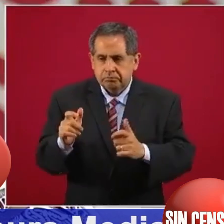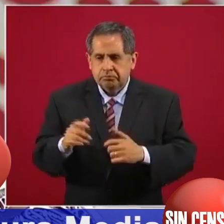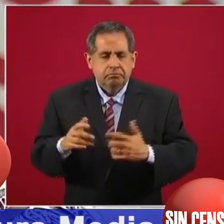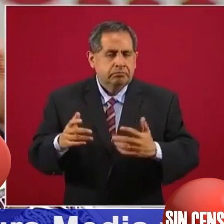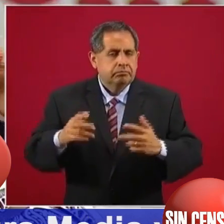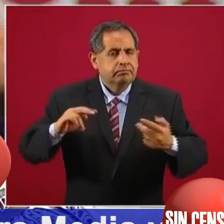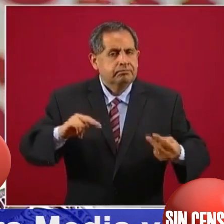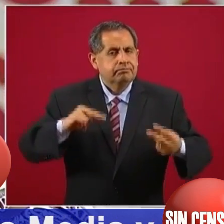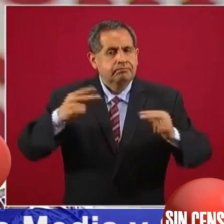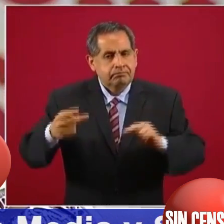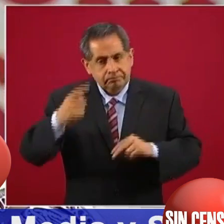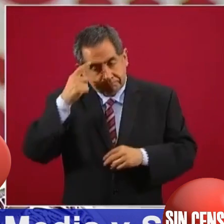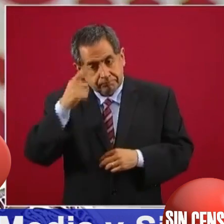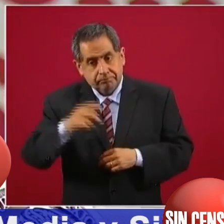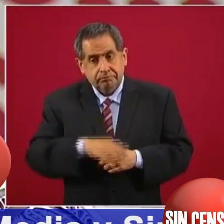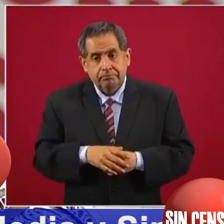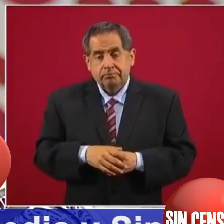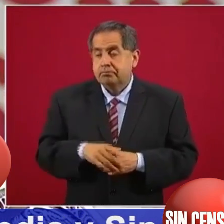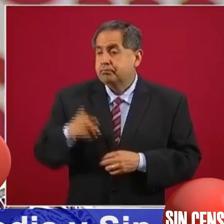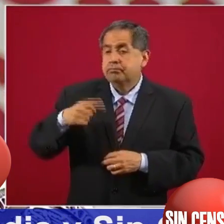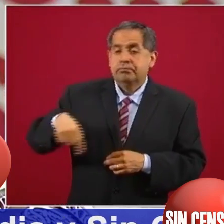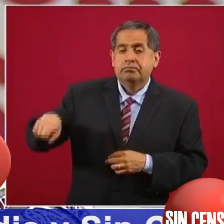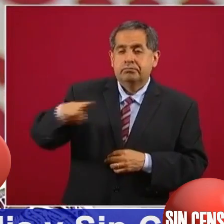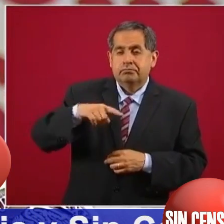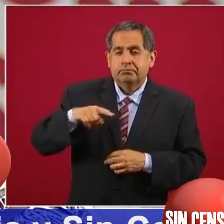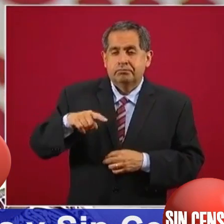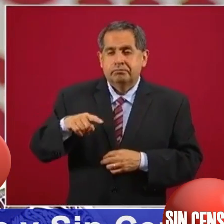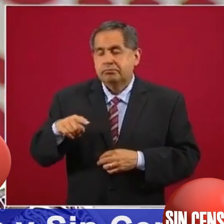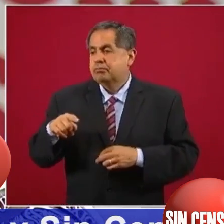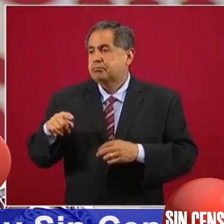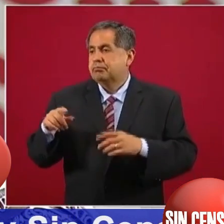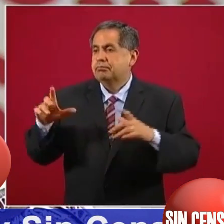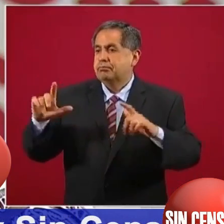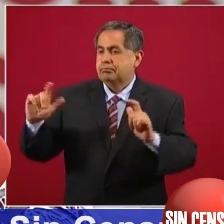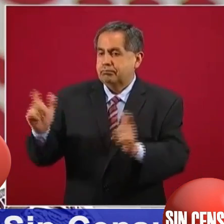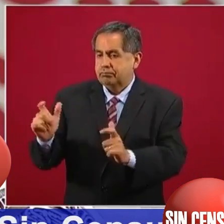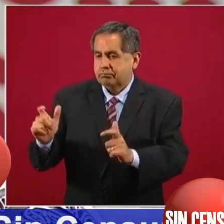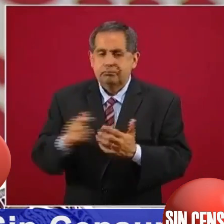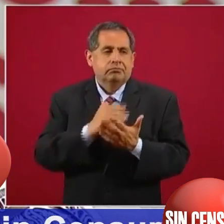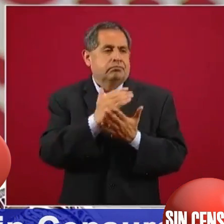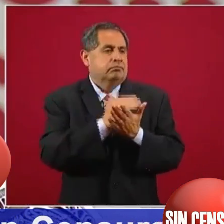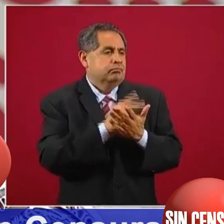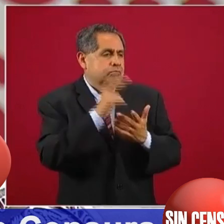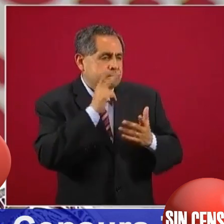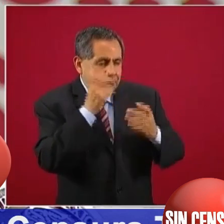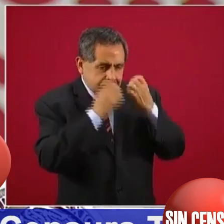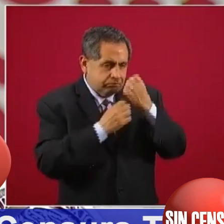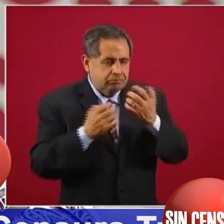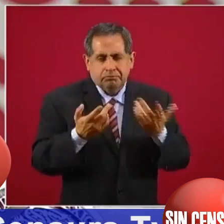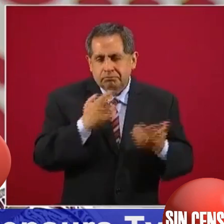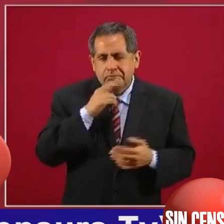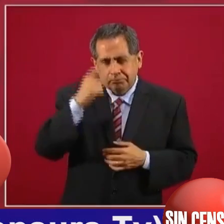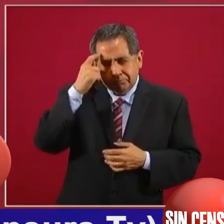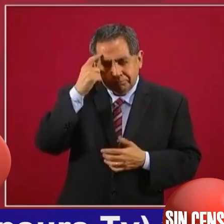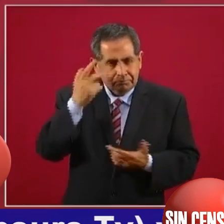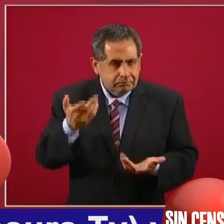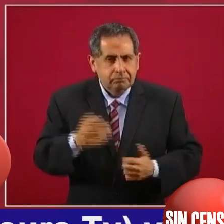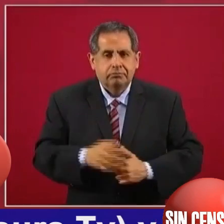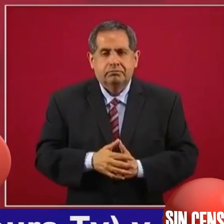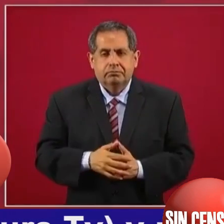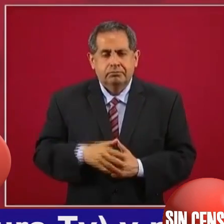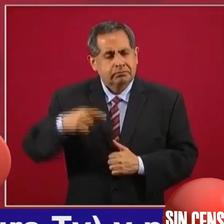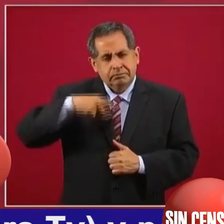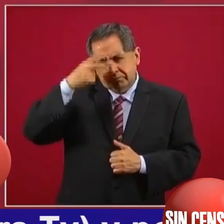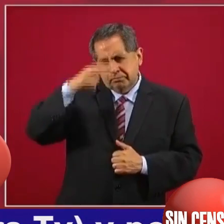revés. Disminuye el número de casos, disminuye el número de pruebas. En México, por eso lo mencionaba hace un rato, lo hemos dicho muchas